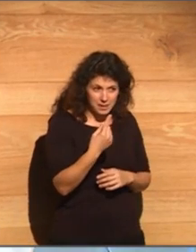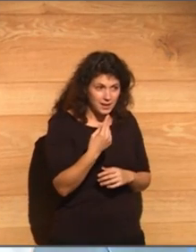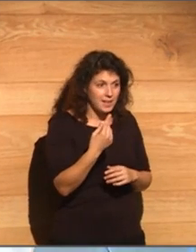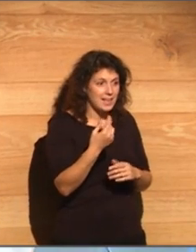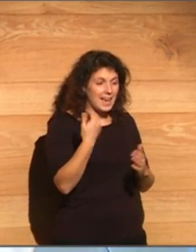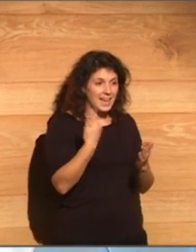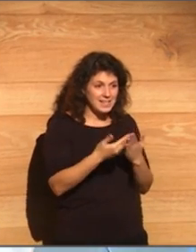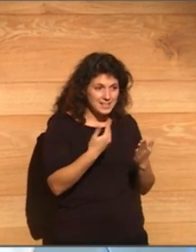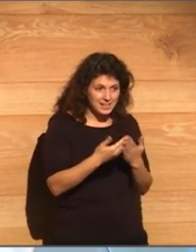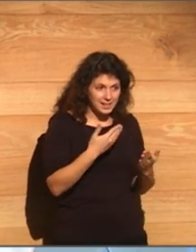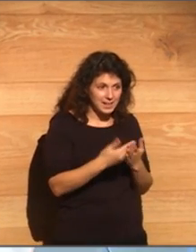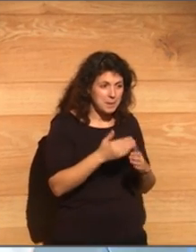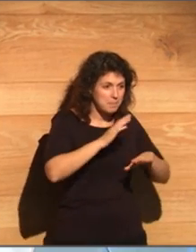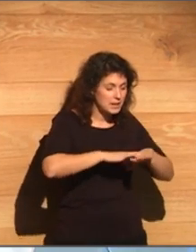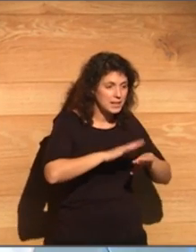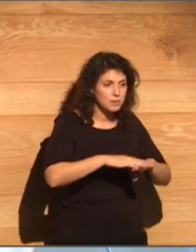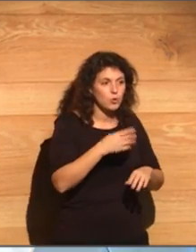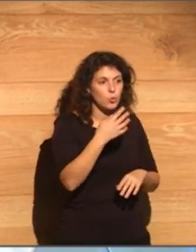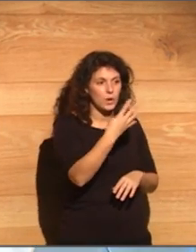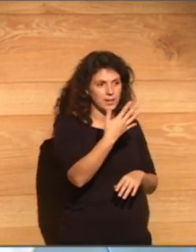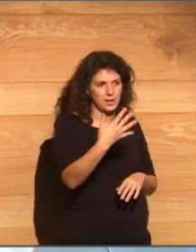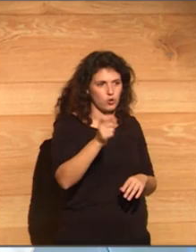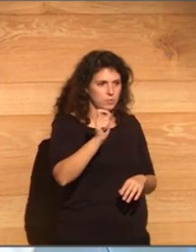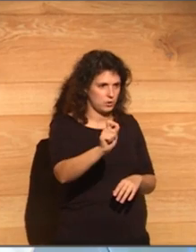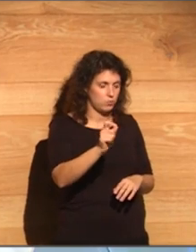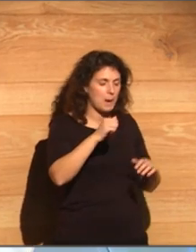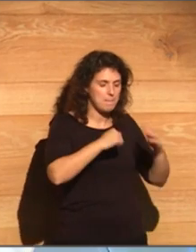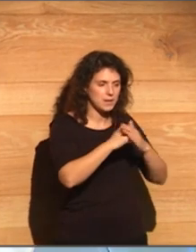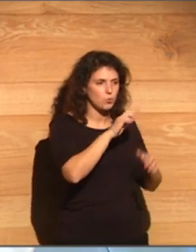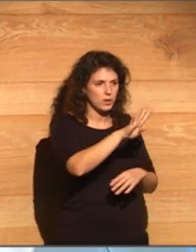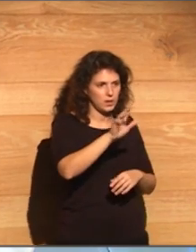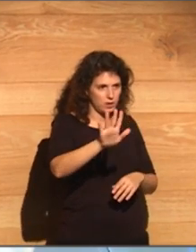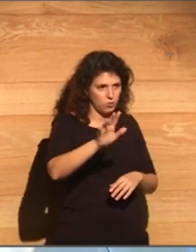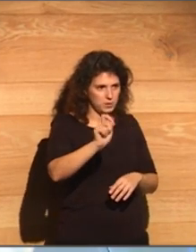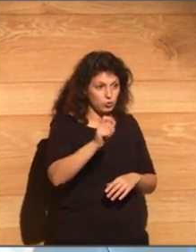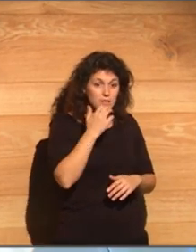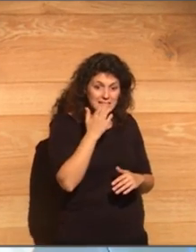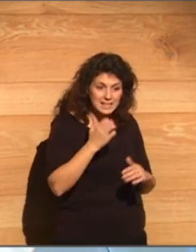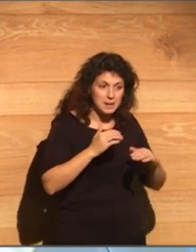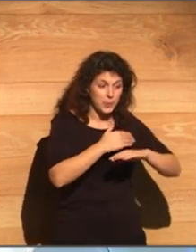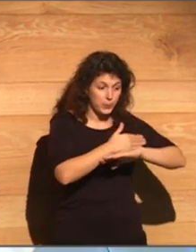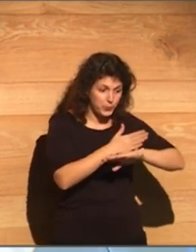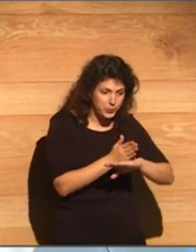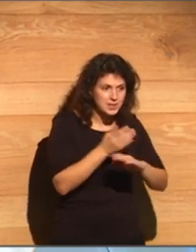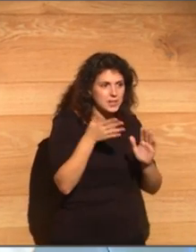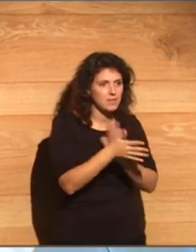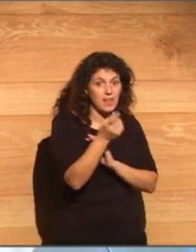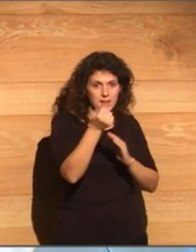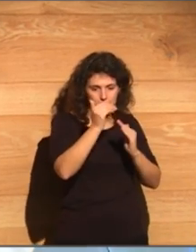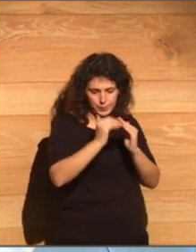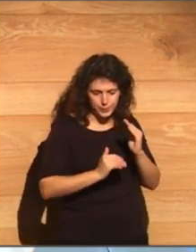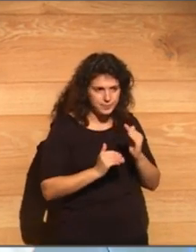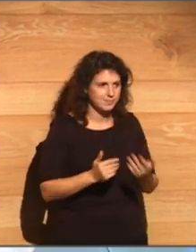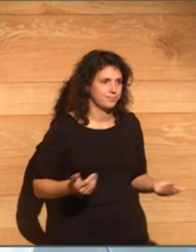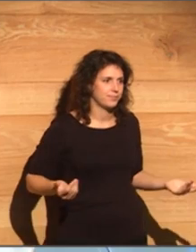exigían cuanto menos, bueno, mínimo tiempo, pero cuanto menos tiempo, mejor. A partir de que hacías 45 minutos, empezabais a palmar pasta. Pero,